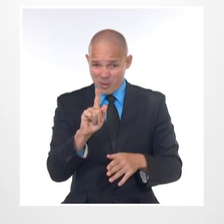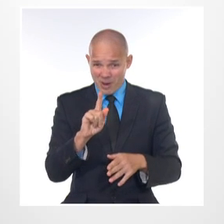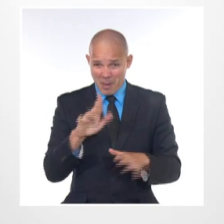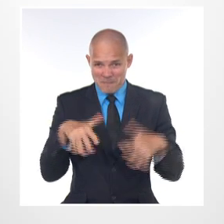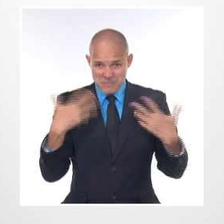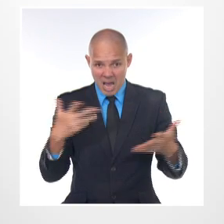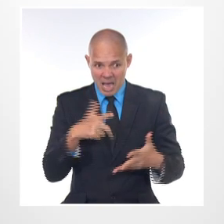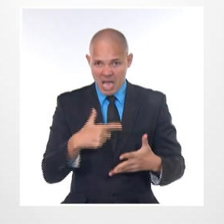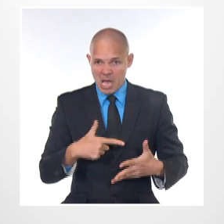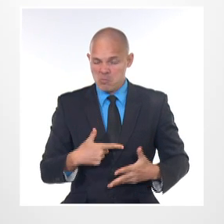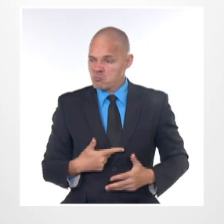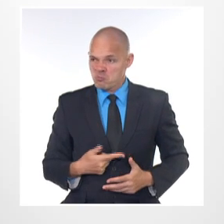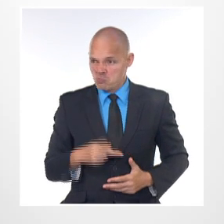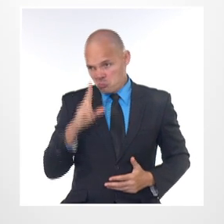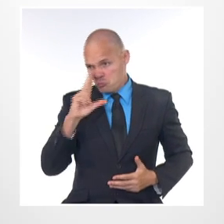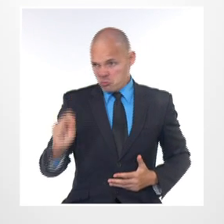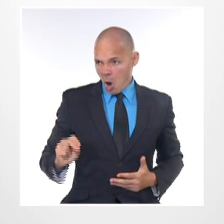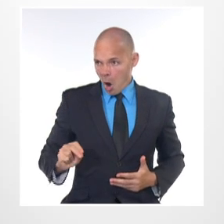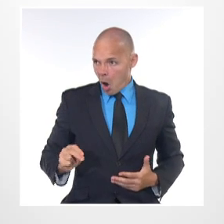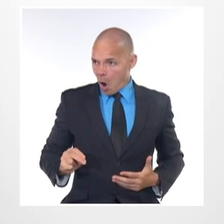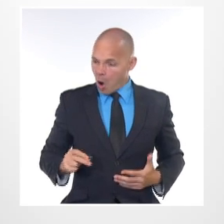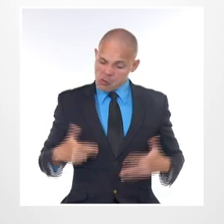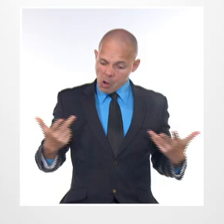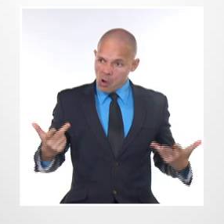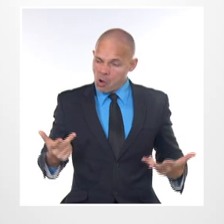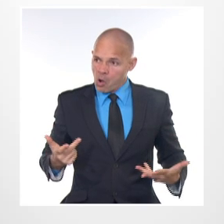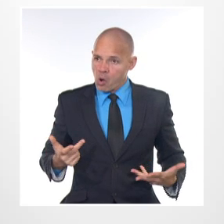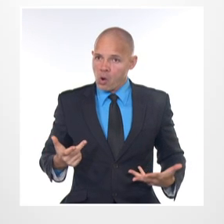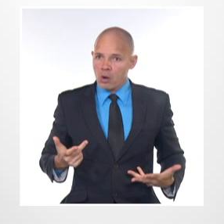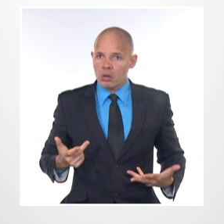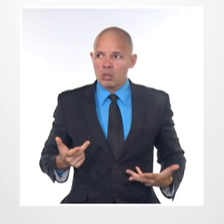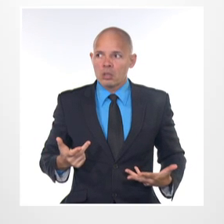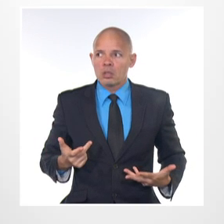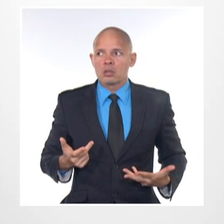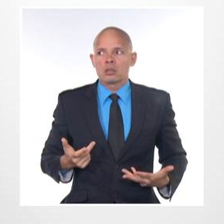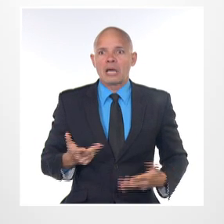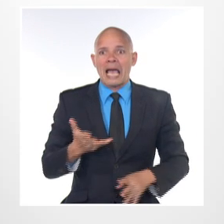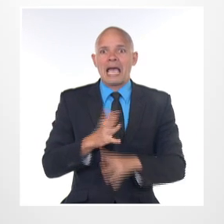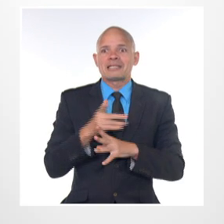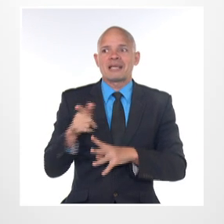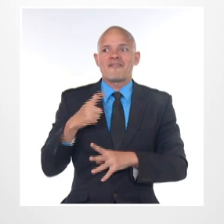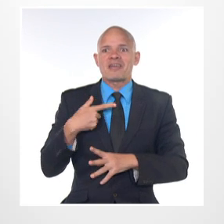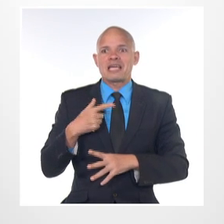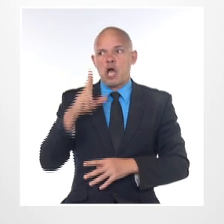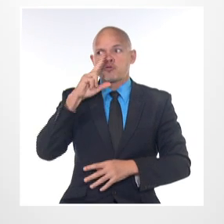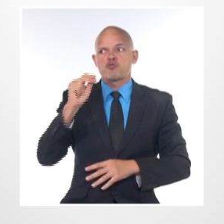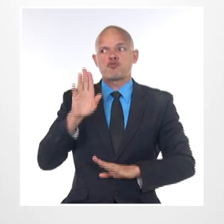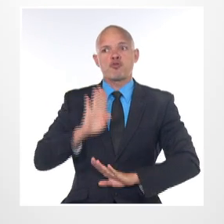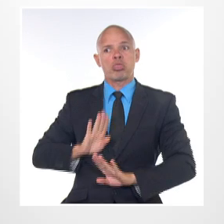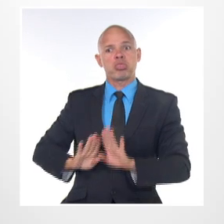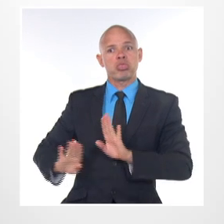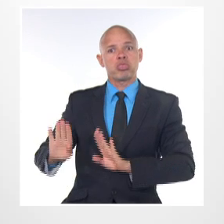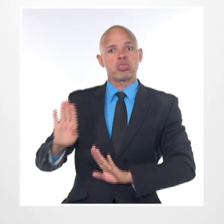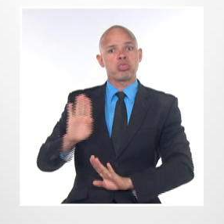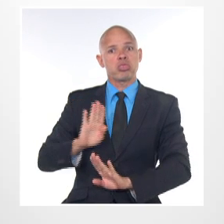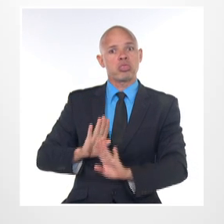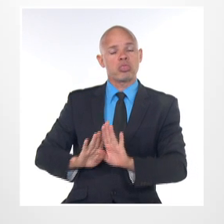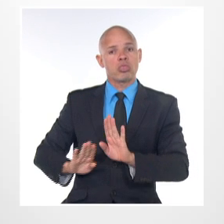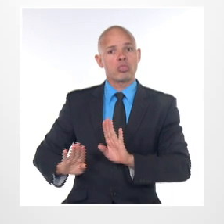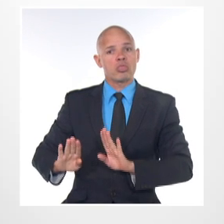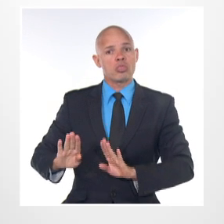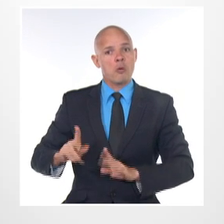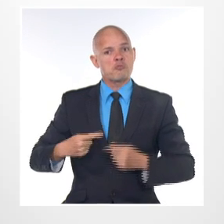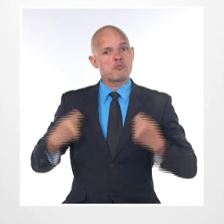entenderla? la resistencia es imposibilitar la autoridad que cumple sus funciones. Por ejemplo. Entonces, inicialmente lo primero que